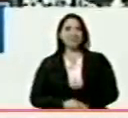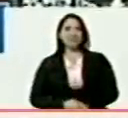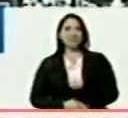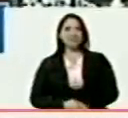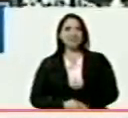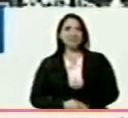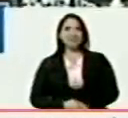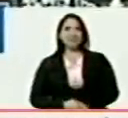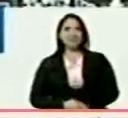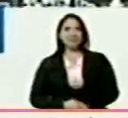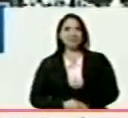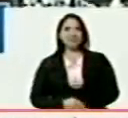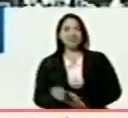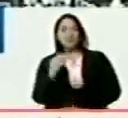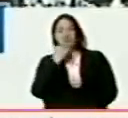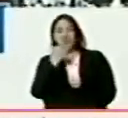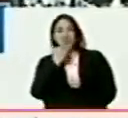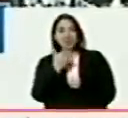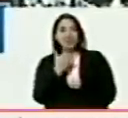No tan cerca como Cuba.